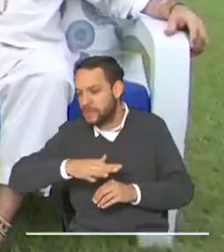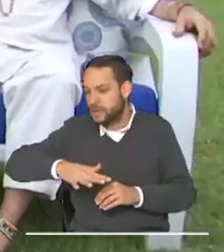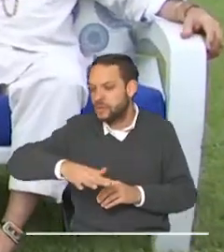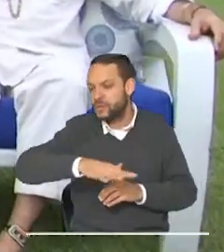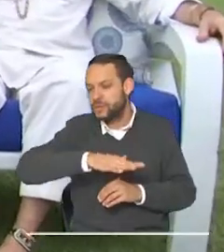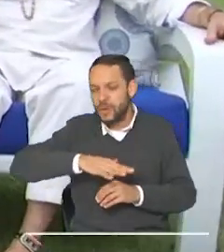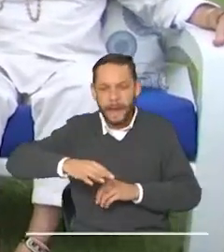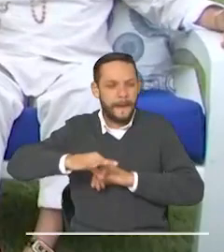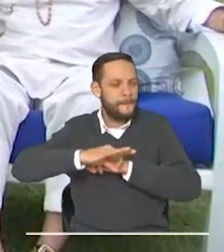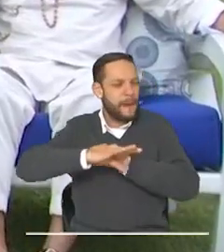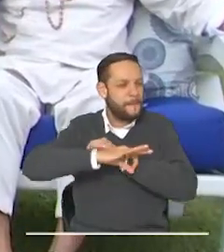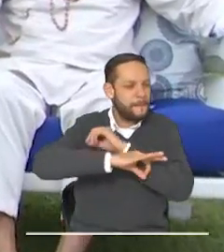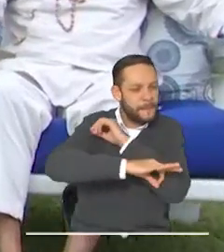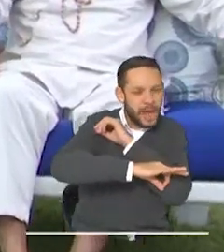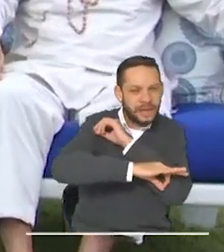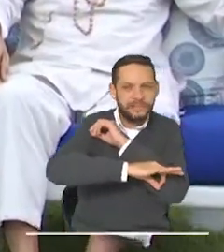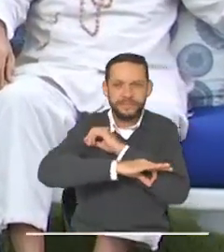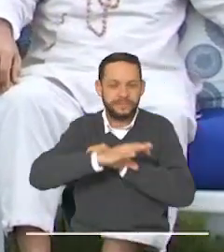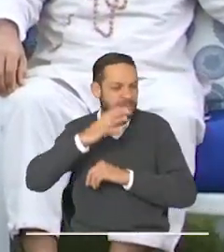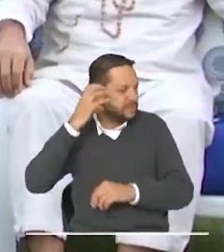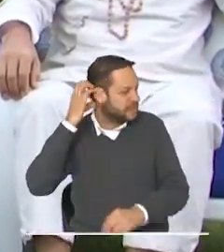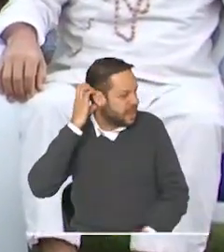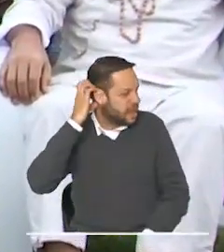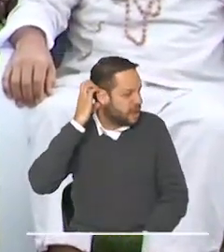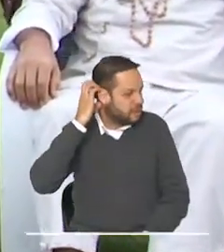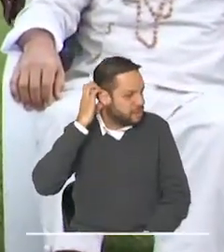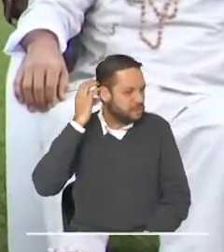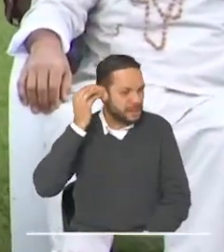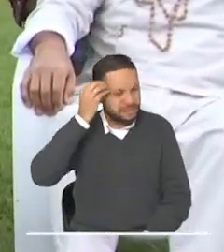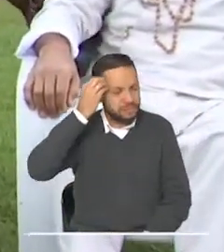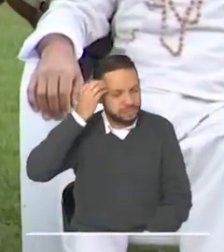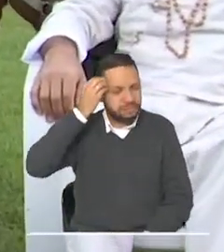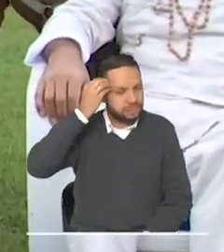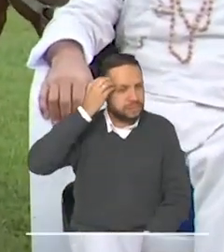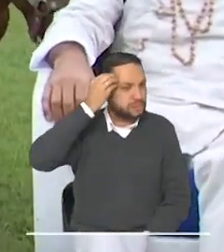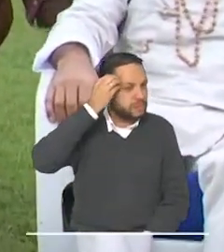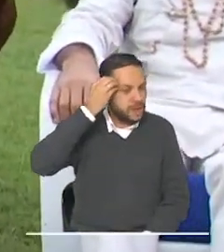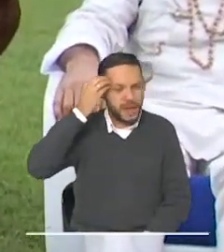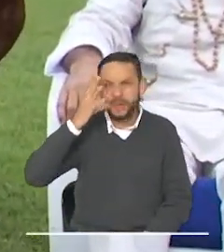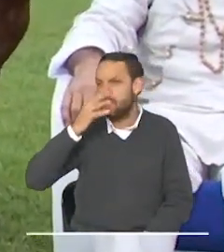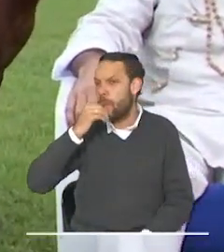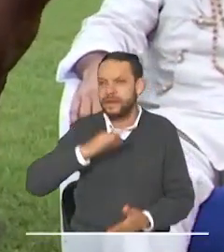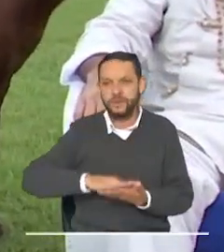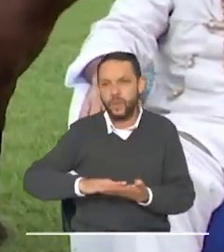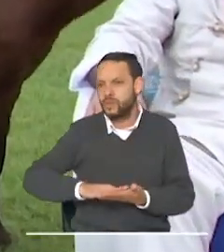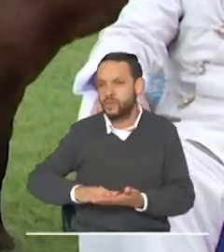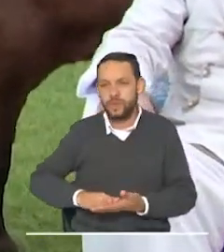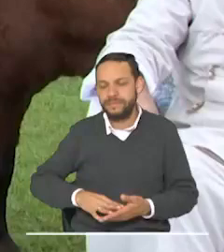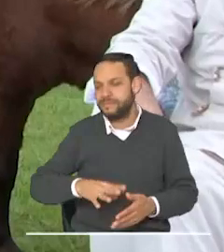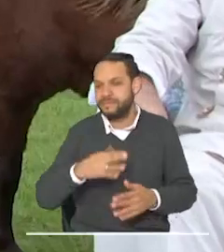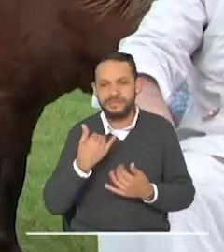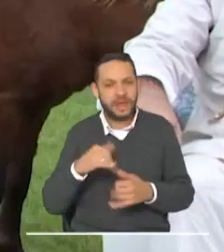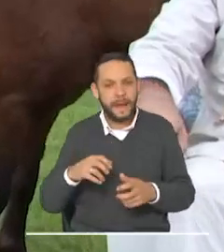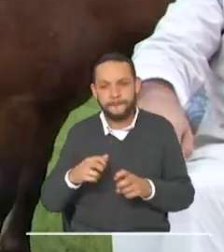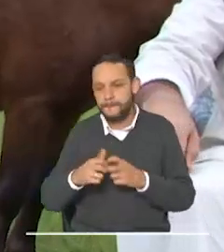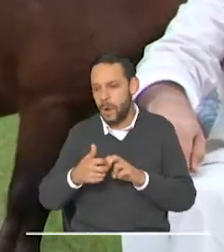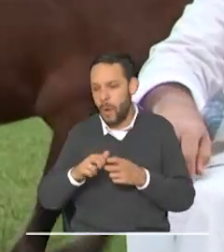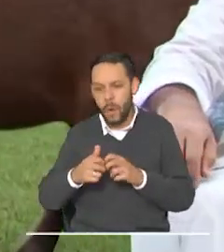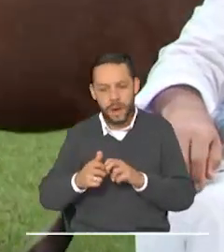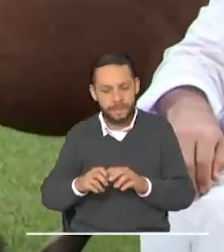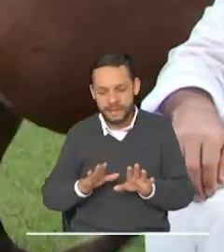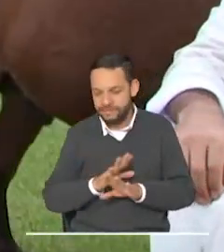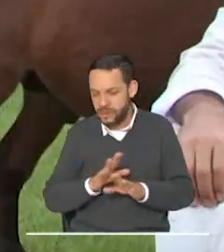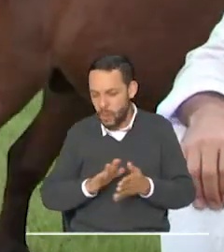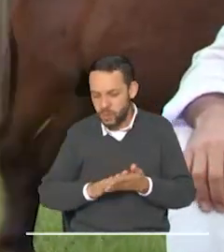psíquico y en su realidad psíquica es una es algo que no tiene solución hay algo claro hay dos